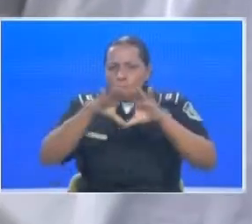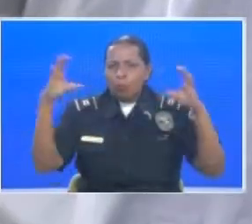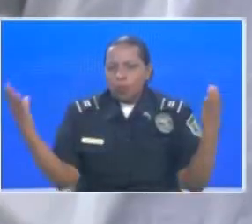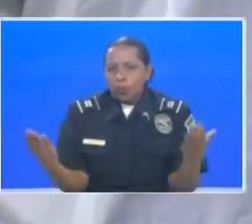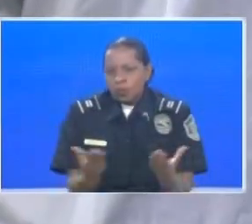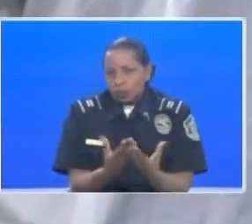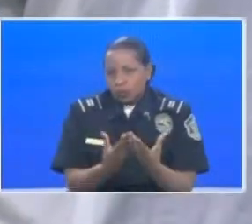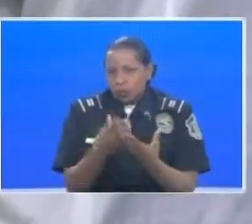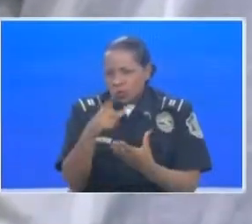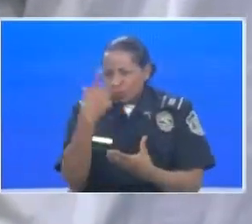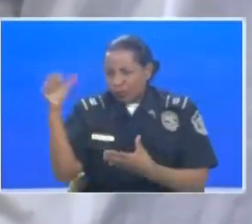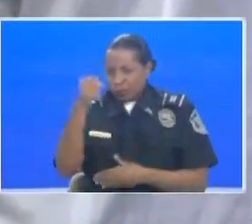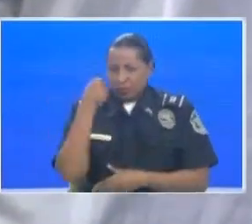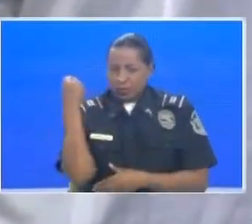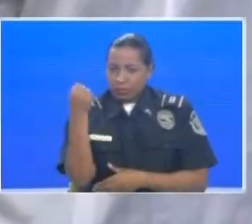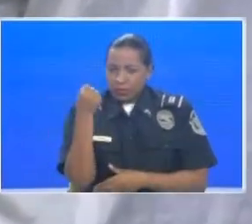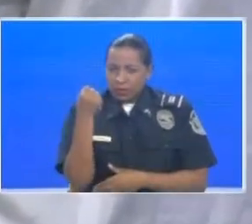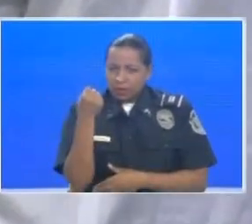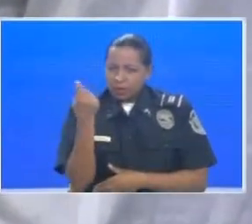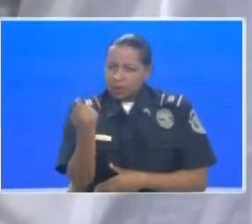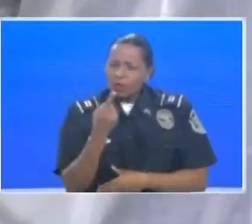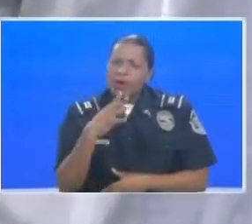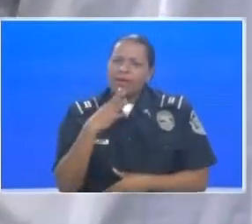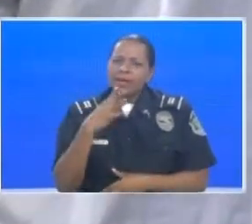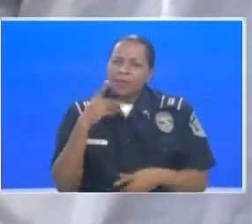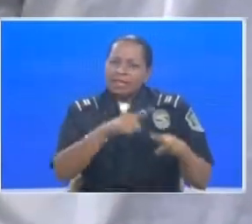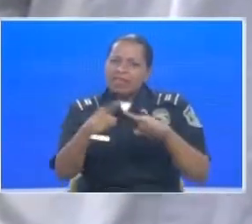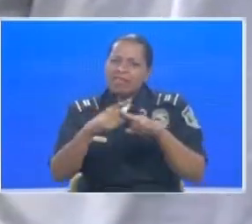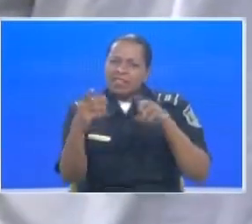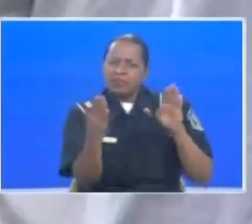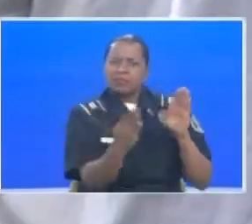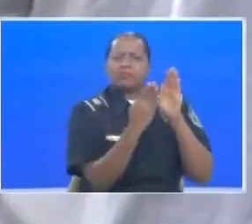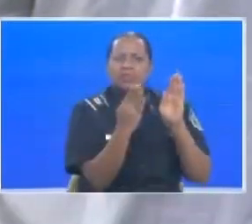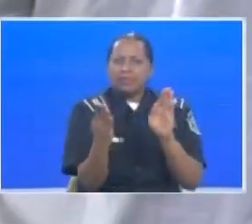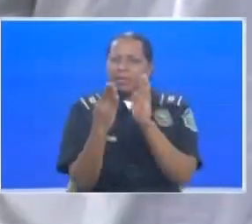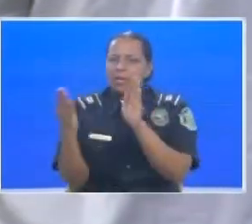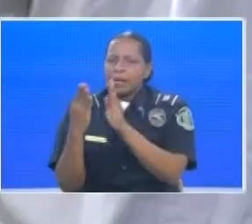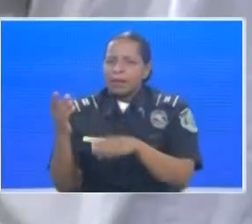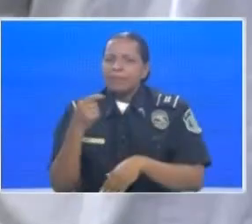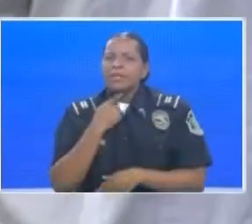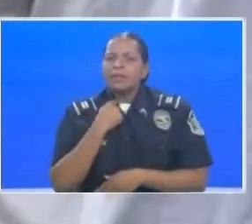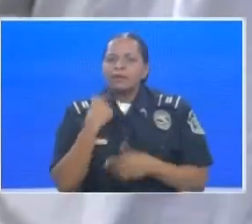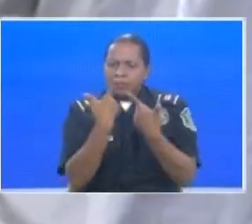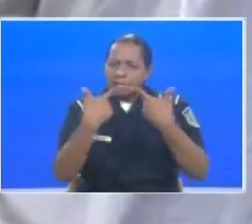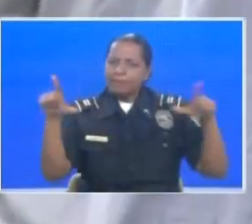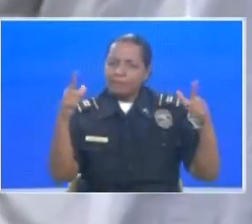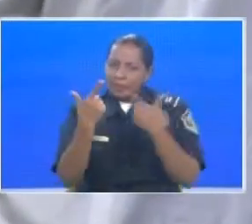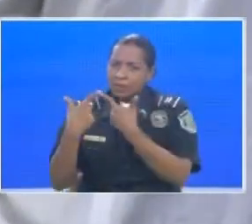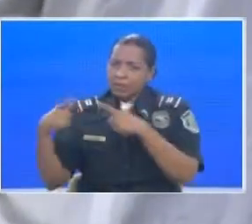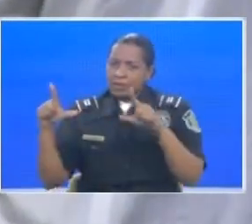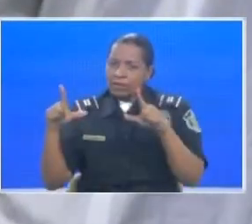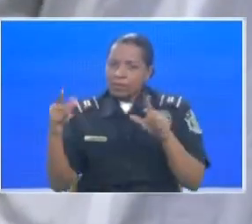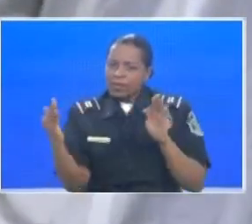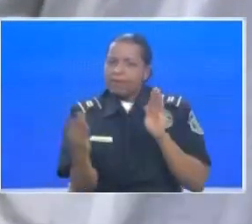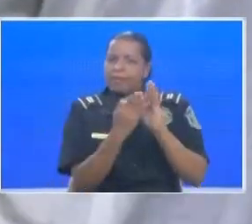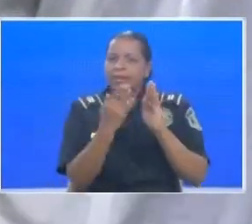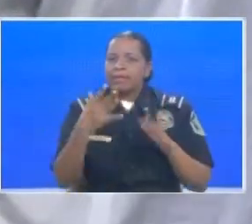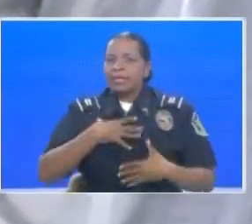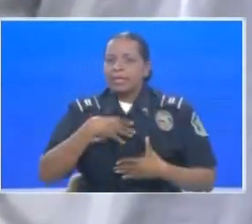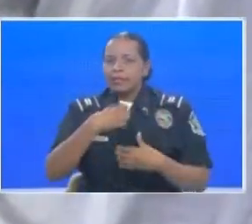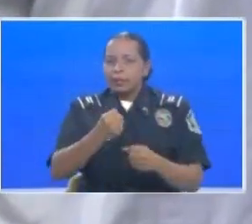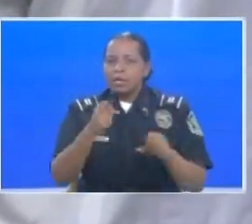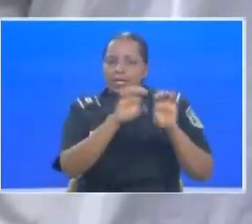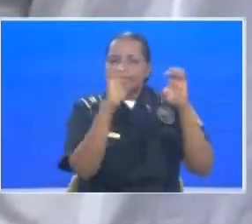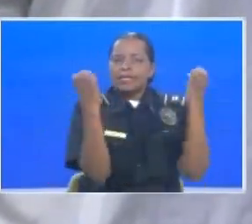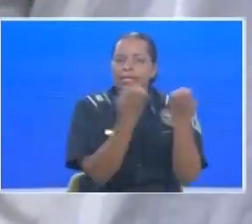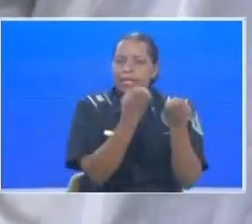propósito. Y cuando hablamos nosotros de diferentes frentes, me gustaría darle un adelanto, por ejemplo, el Frente Salud. Ese equipo